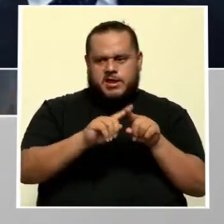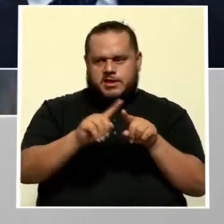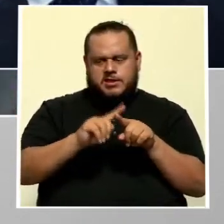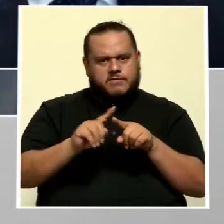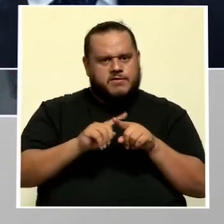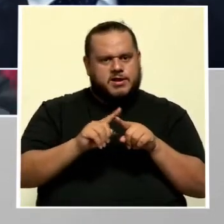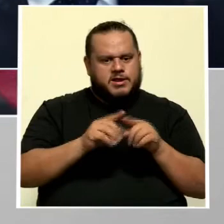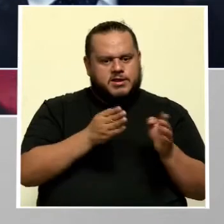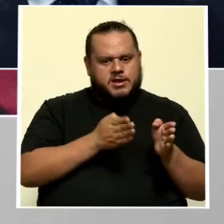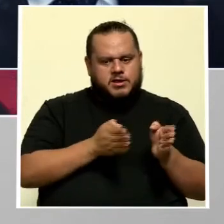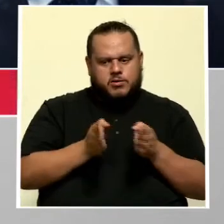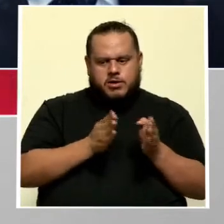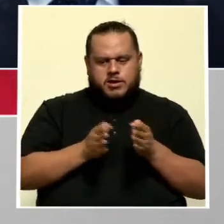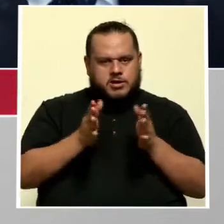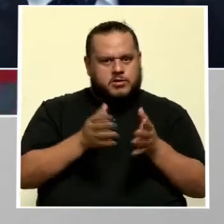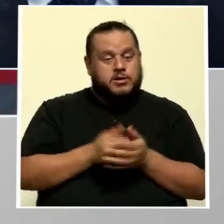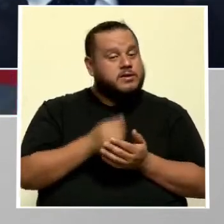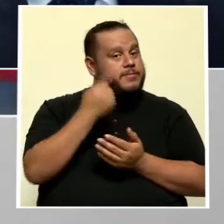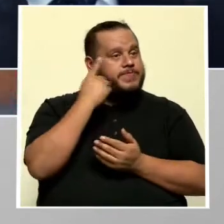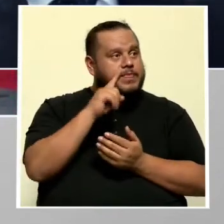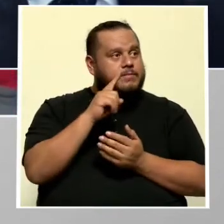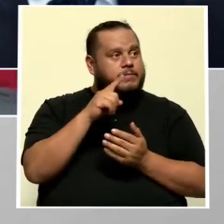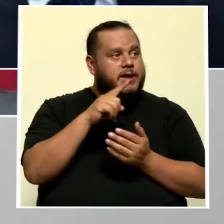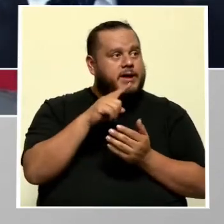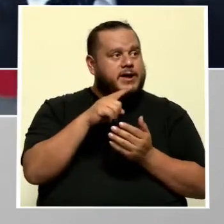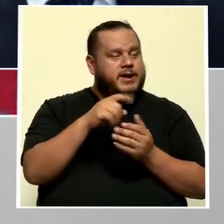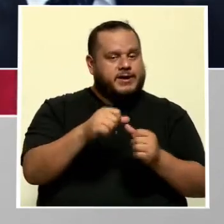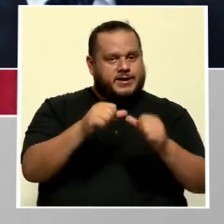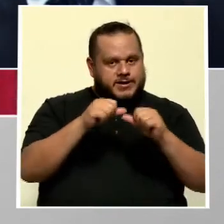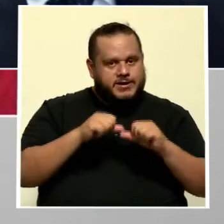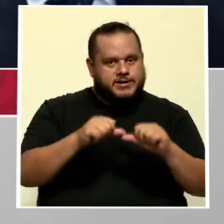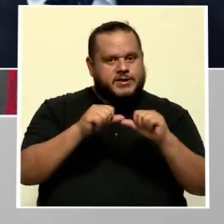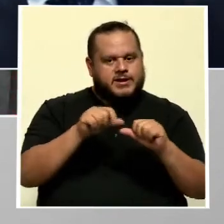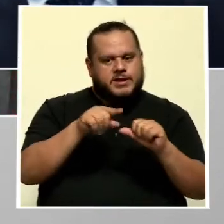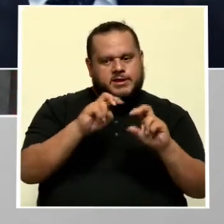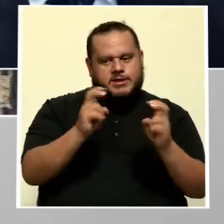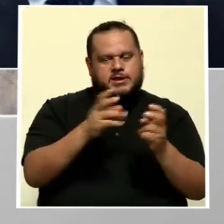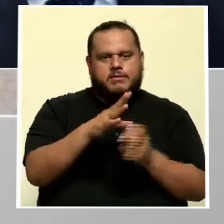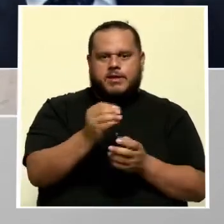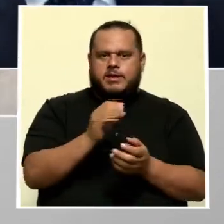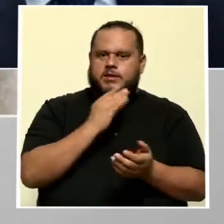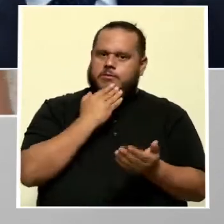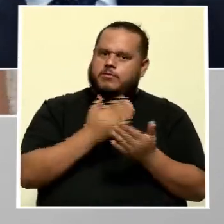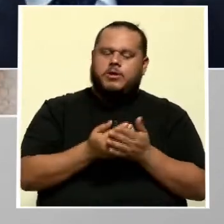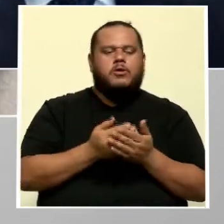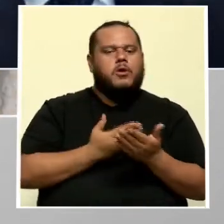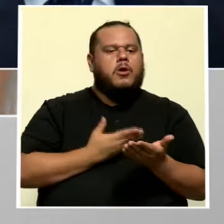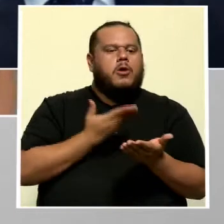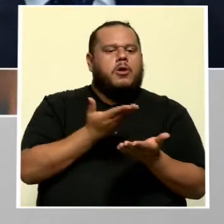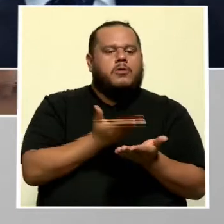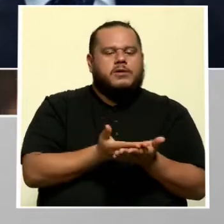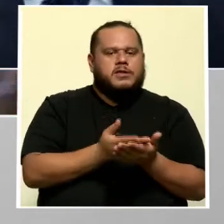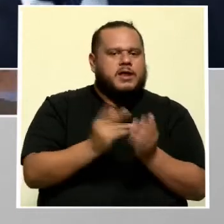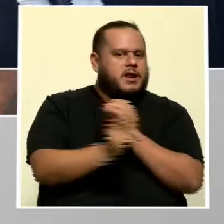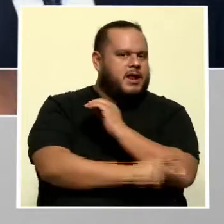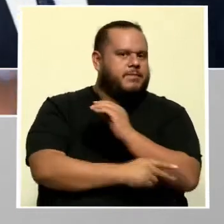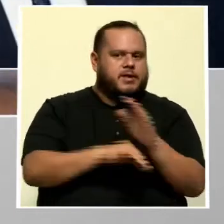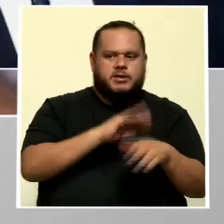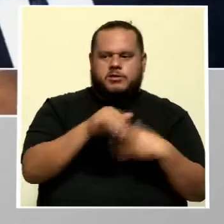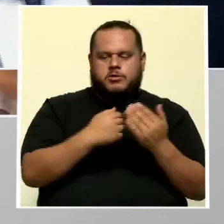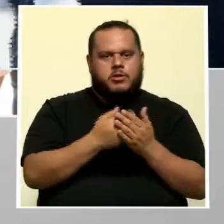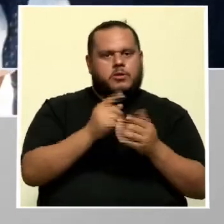de organizaciones para salir adelante en este tema y además ofrecer al país toda una